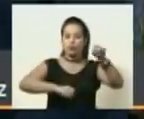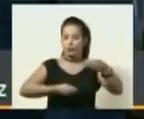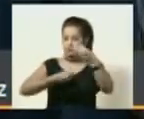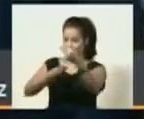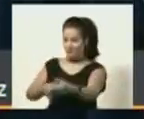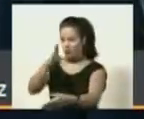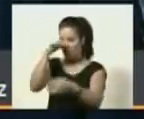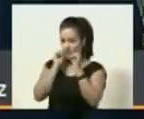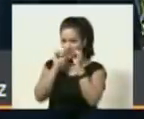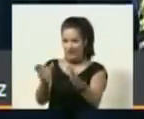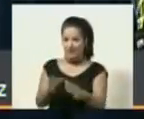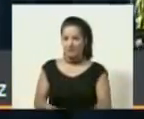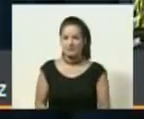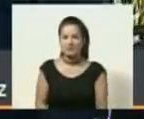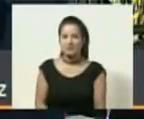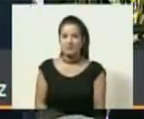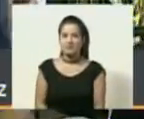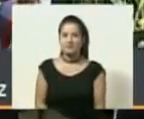bendiga.